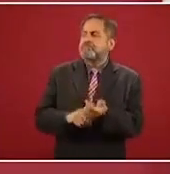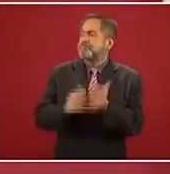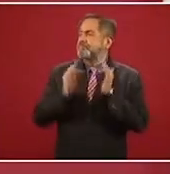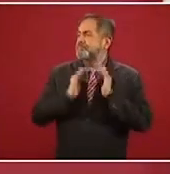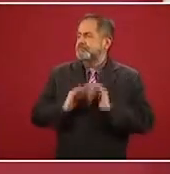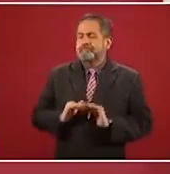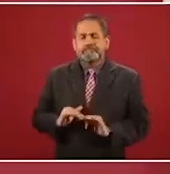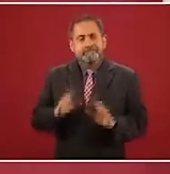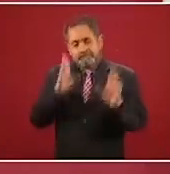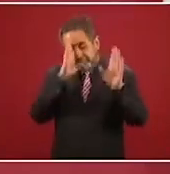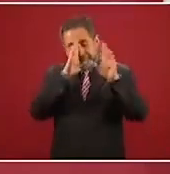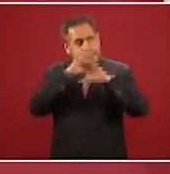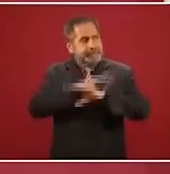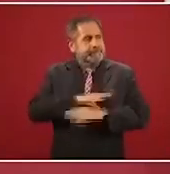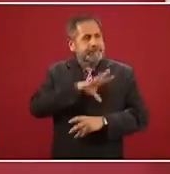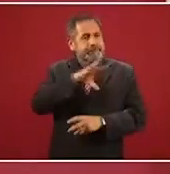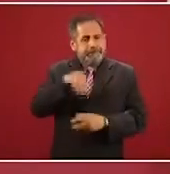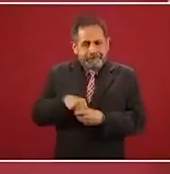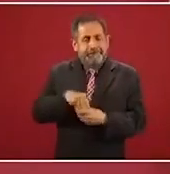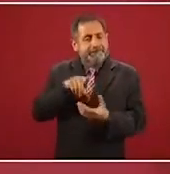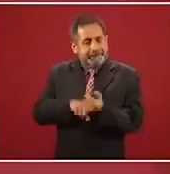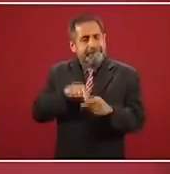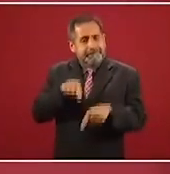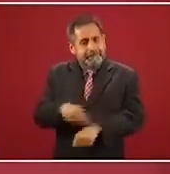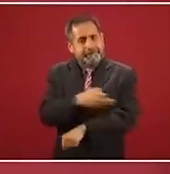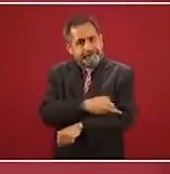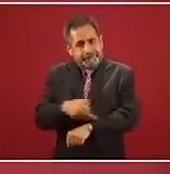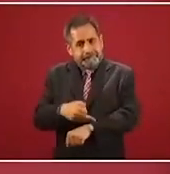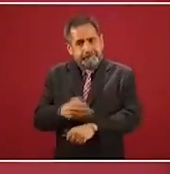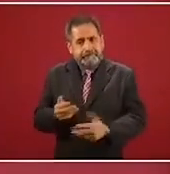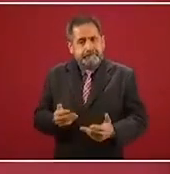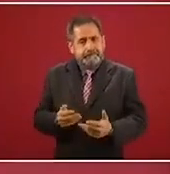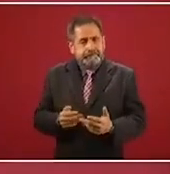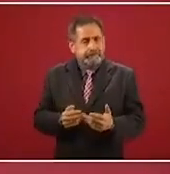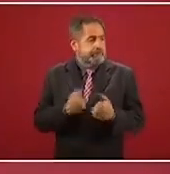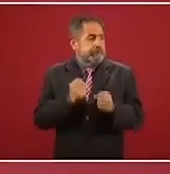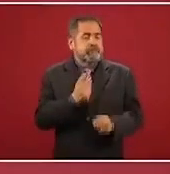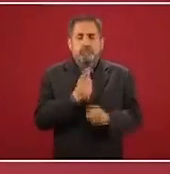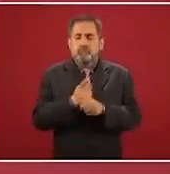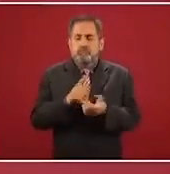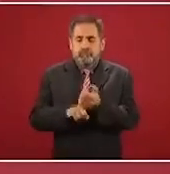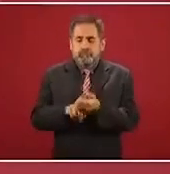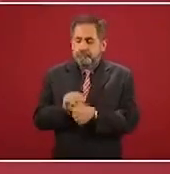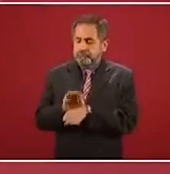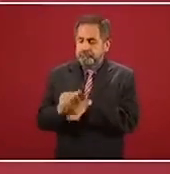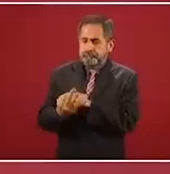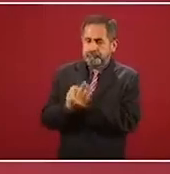seguridad social en el sentido amplio.